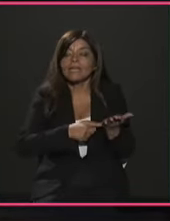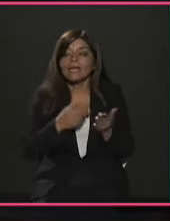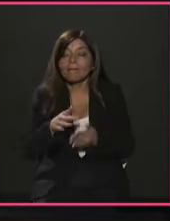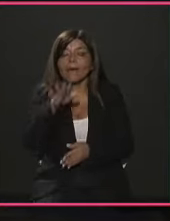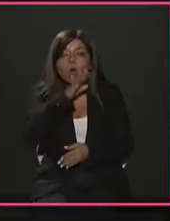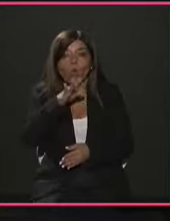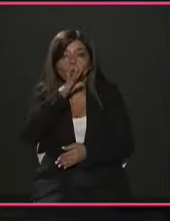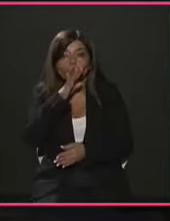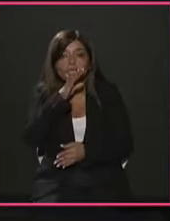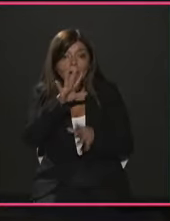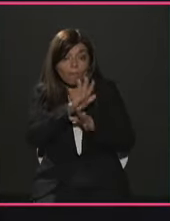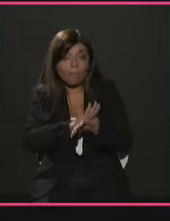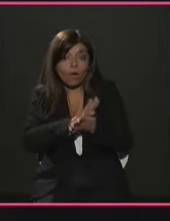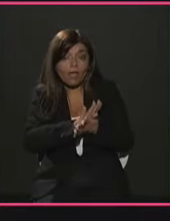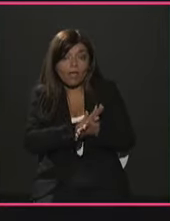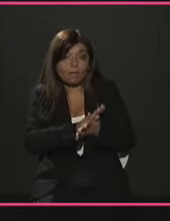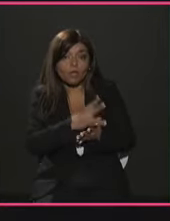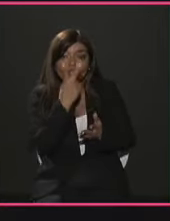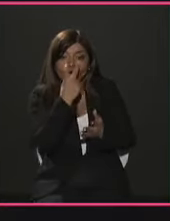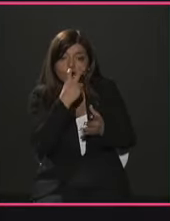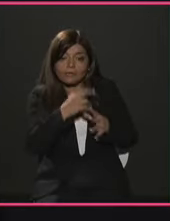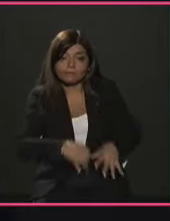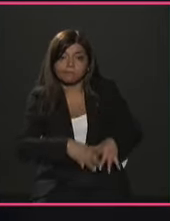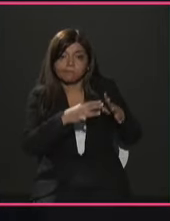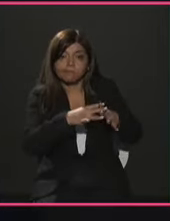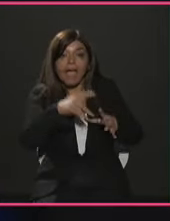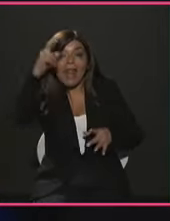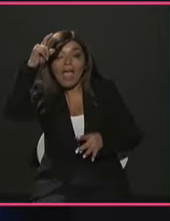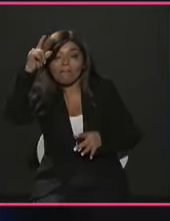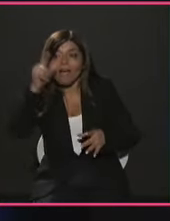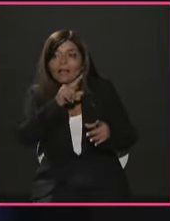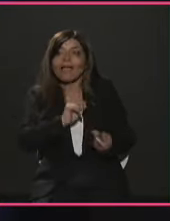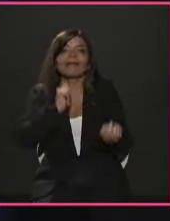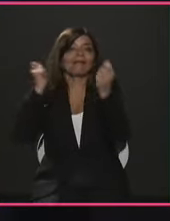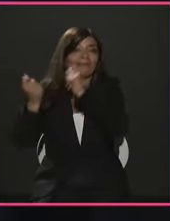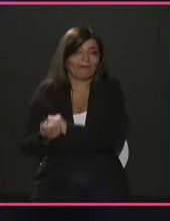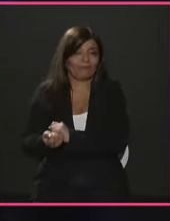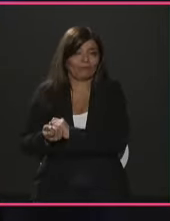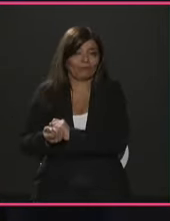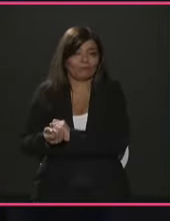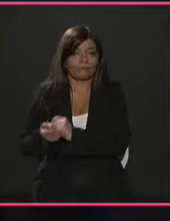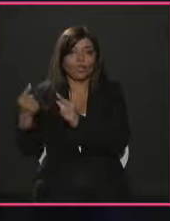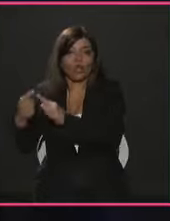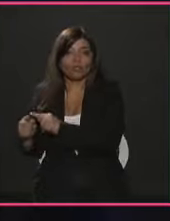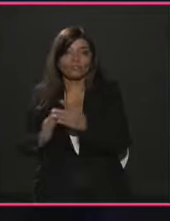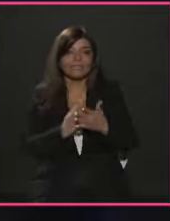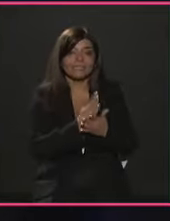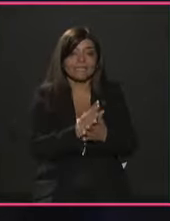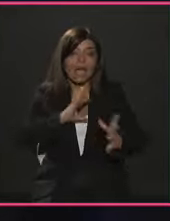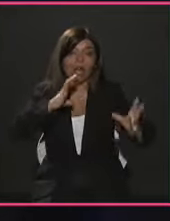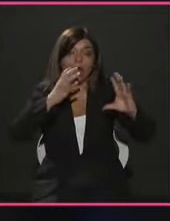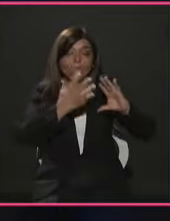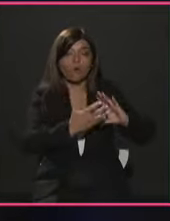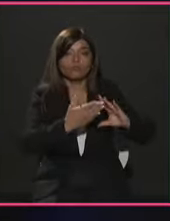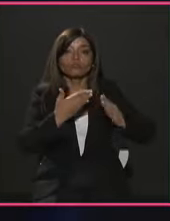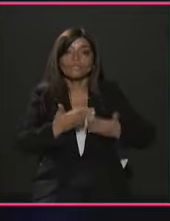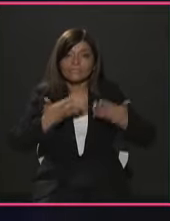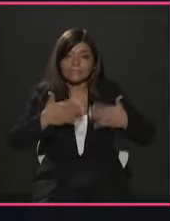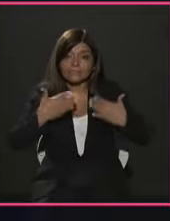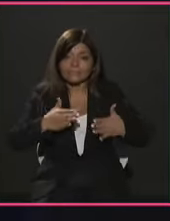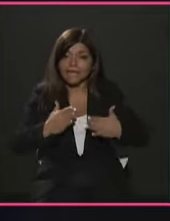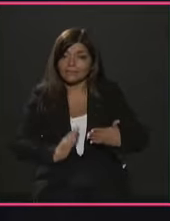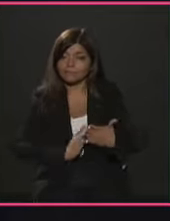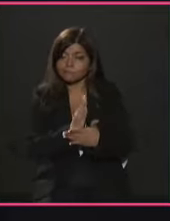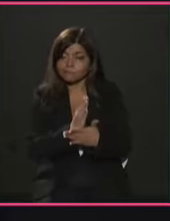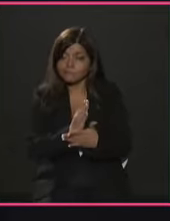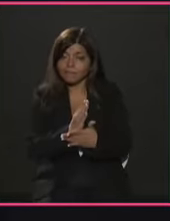utilizar la fermentación de los gases producidos por las vacas otra iniciativa global que se ha lanzado últimamente es una que está